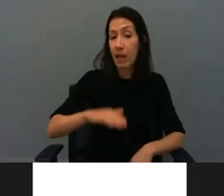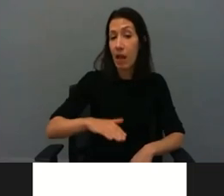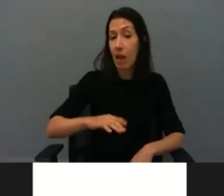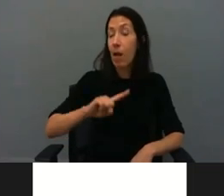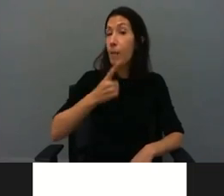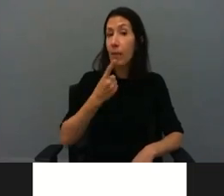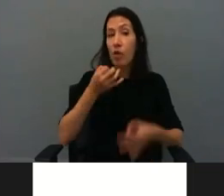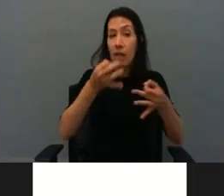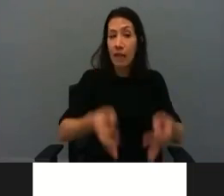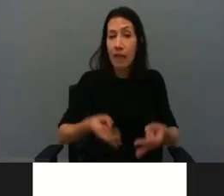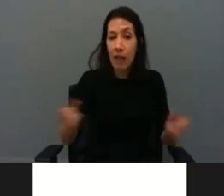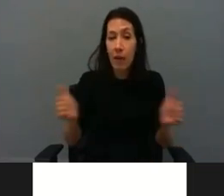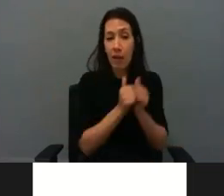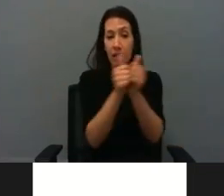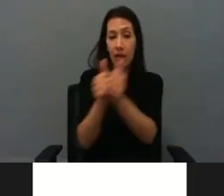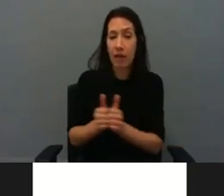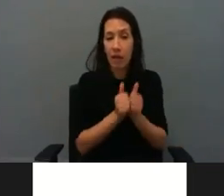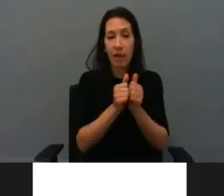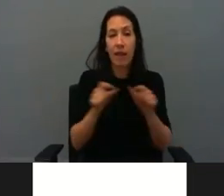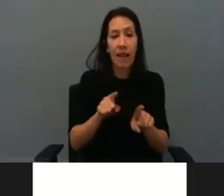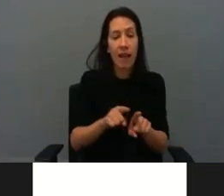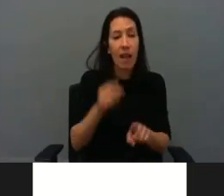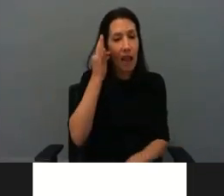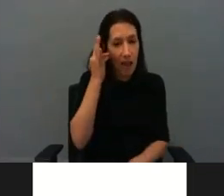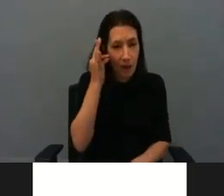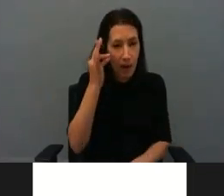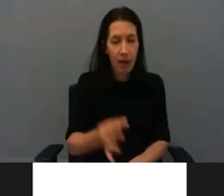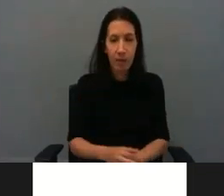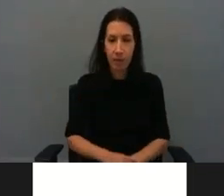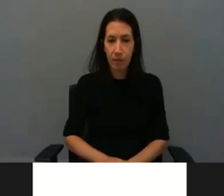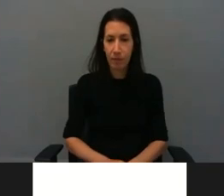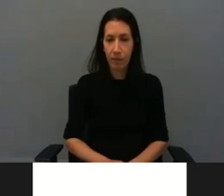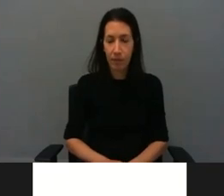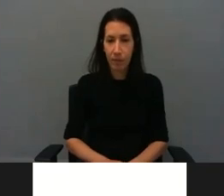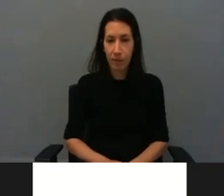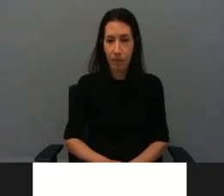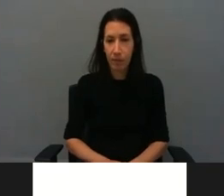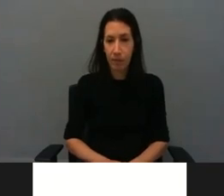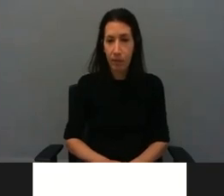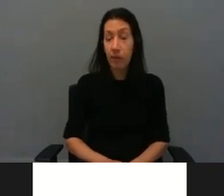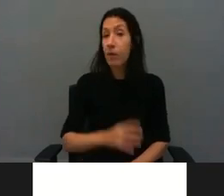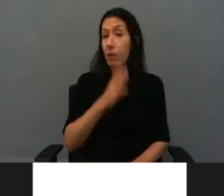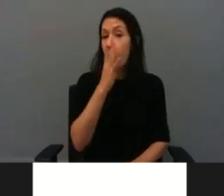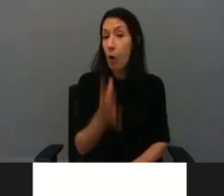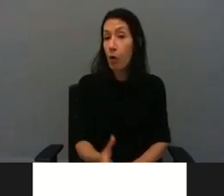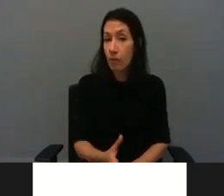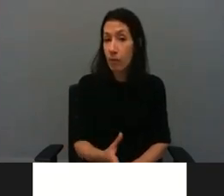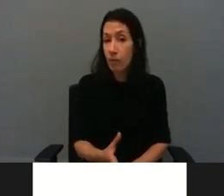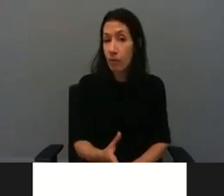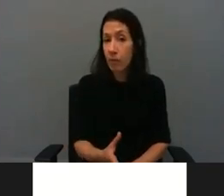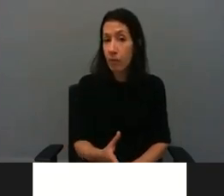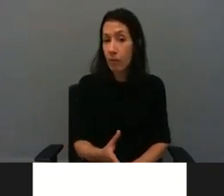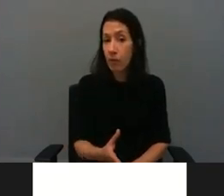hermana, primero le comprábamos un vestido a la hermana, primero la llevábamos a la hermana, porque de alguna forma